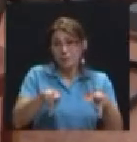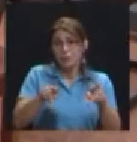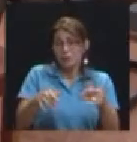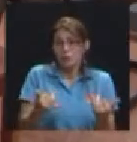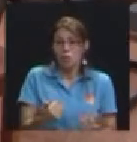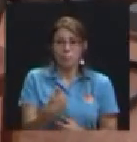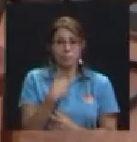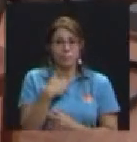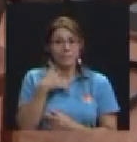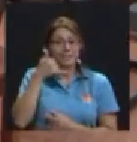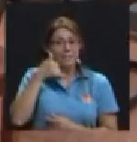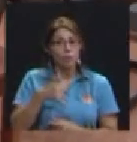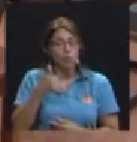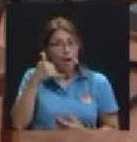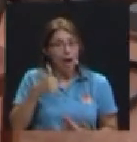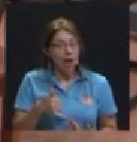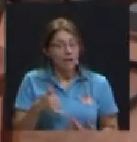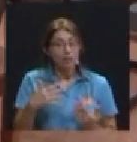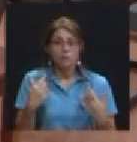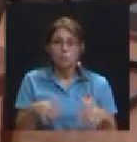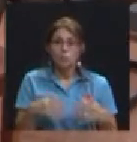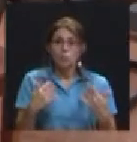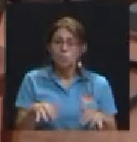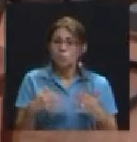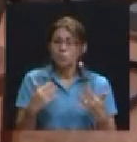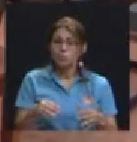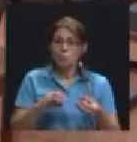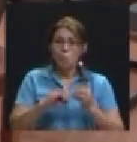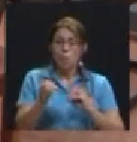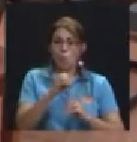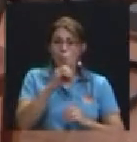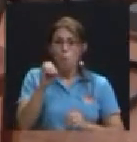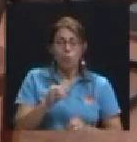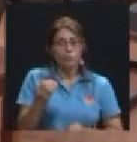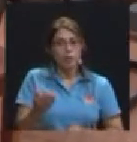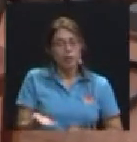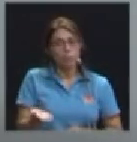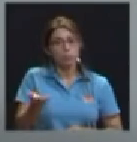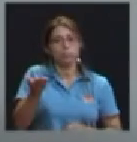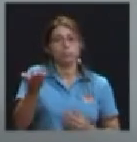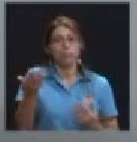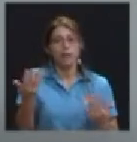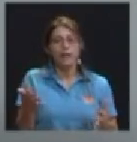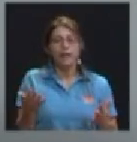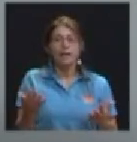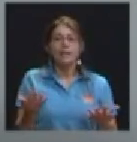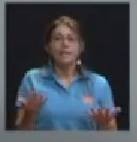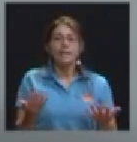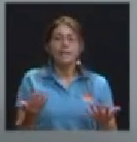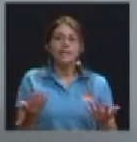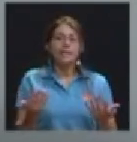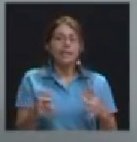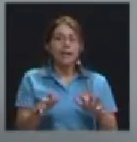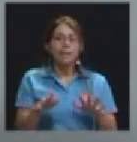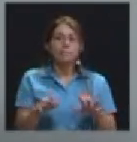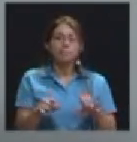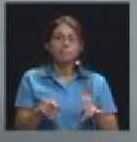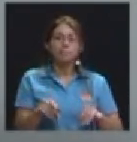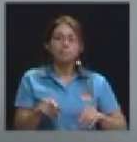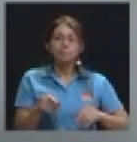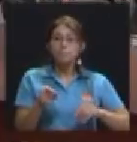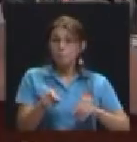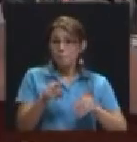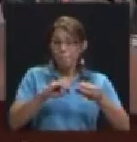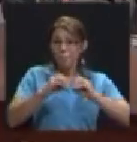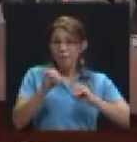teléfono celular, es increíble el crecimiento que ha tenido, ¿verdad? Y que al crecer